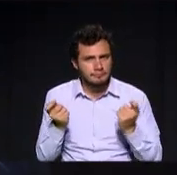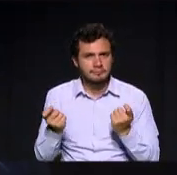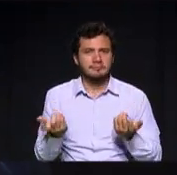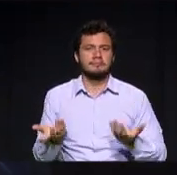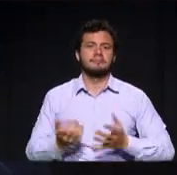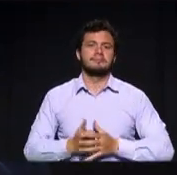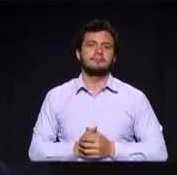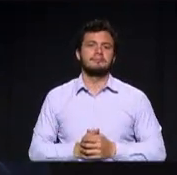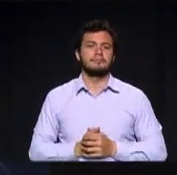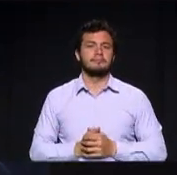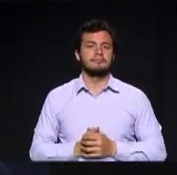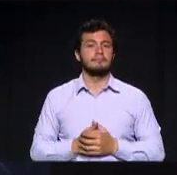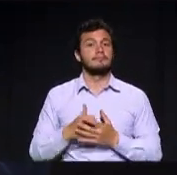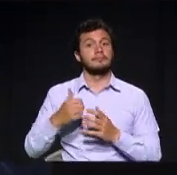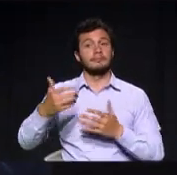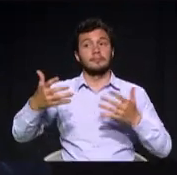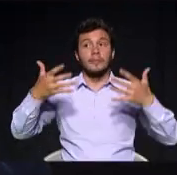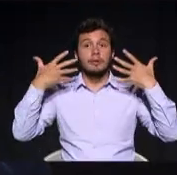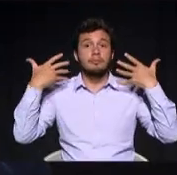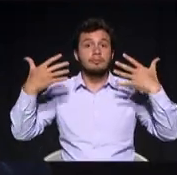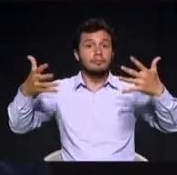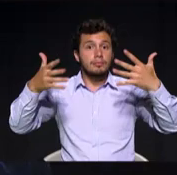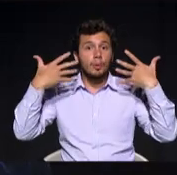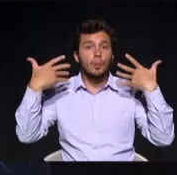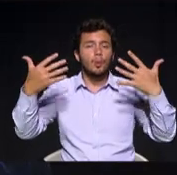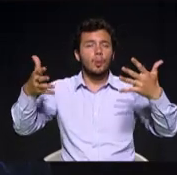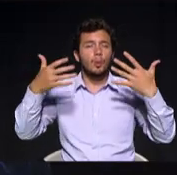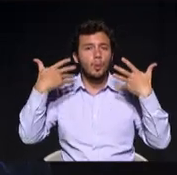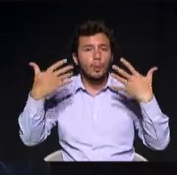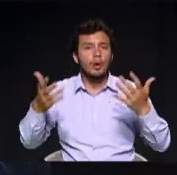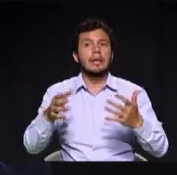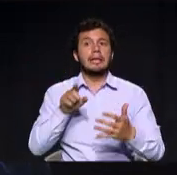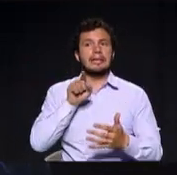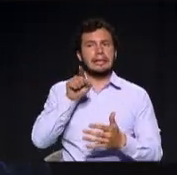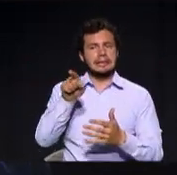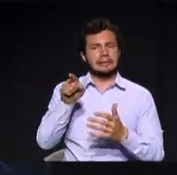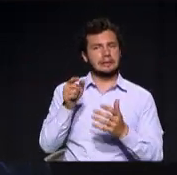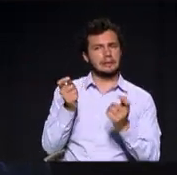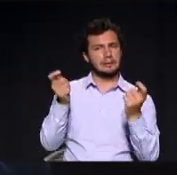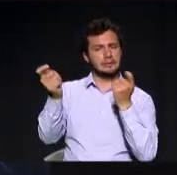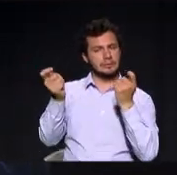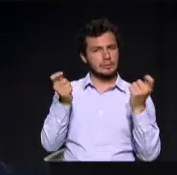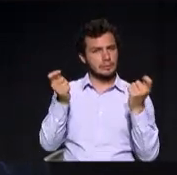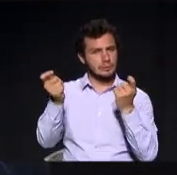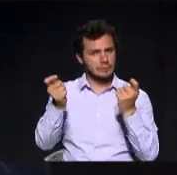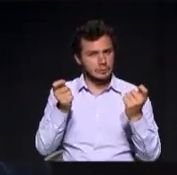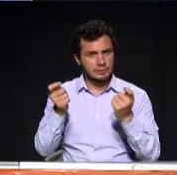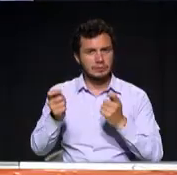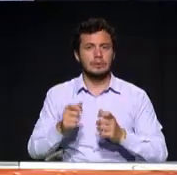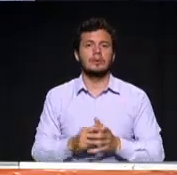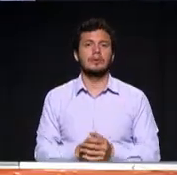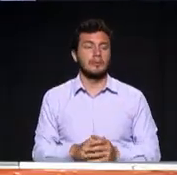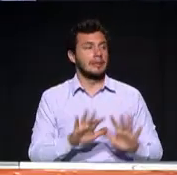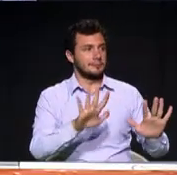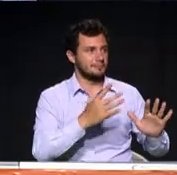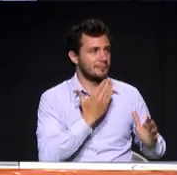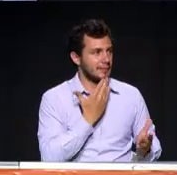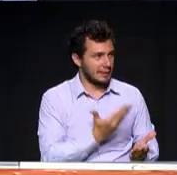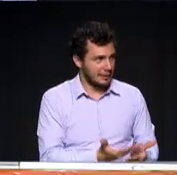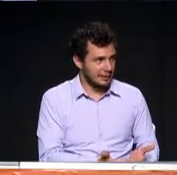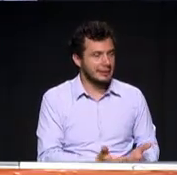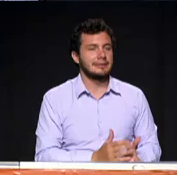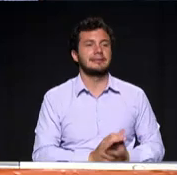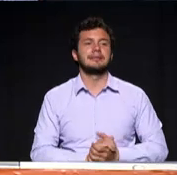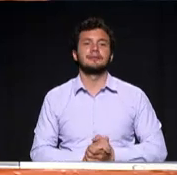con el aire implementaríamos también el manejo y continuamos